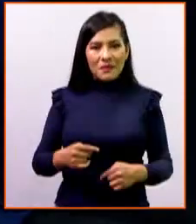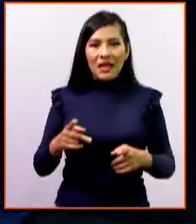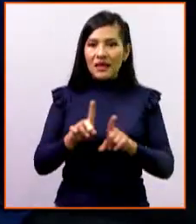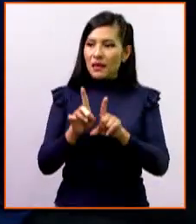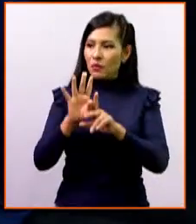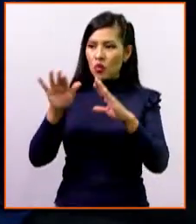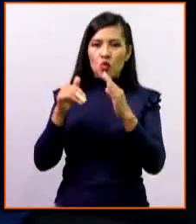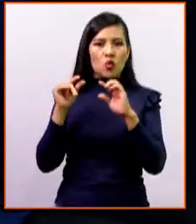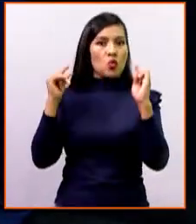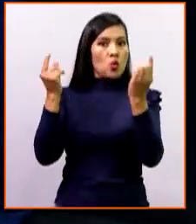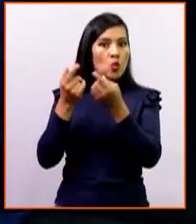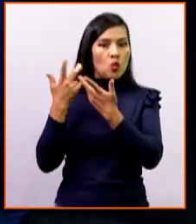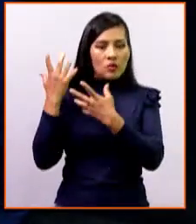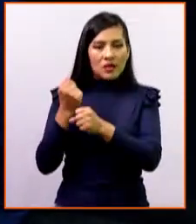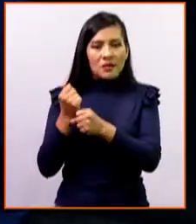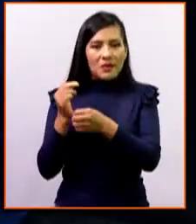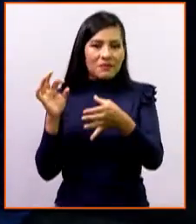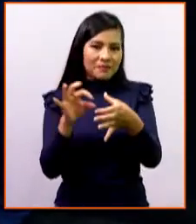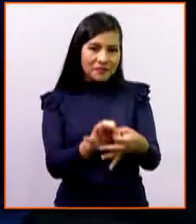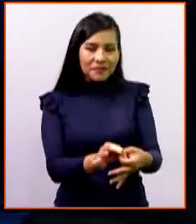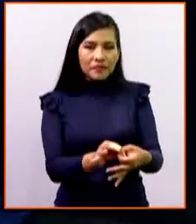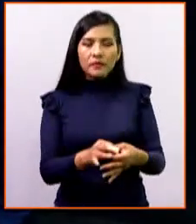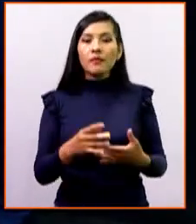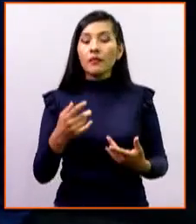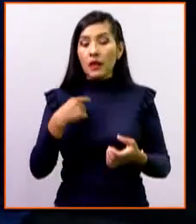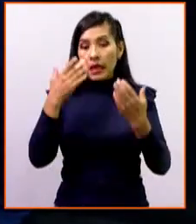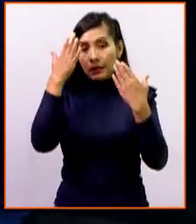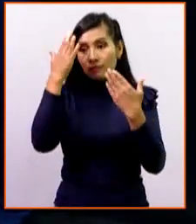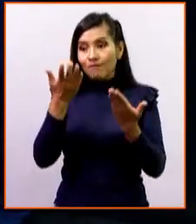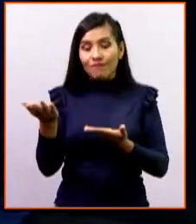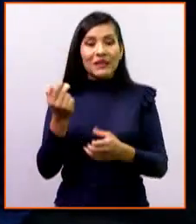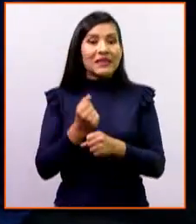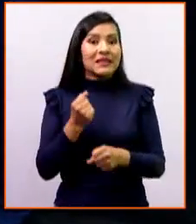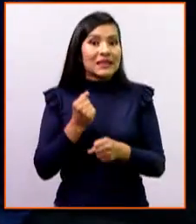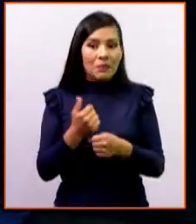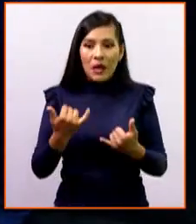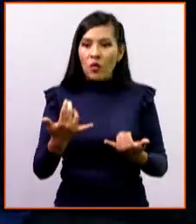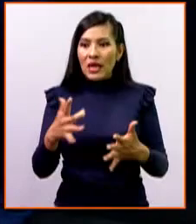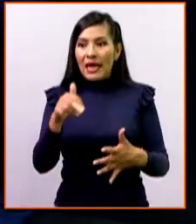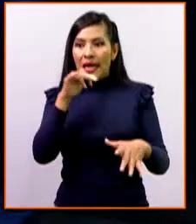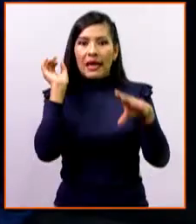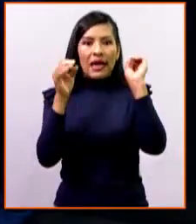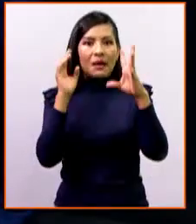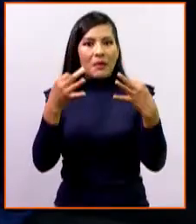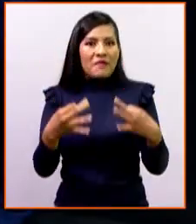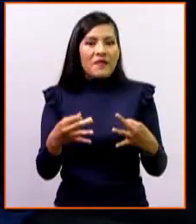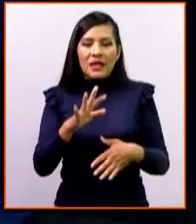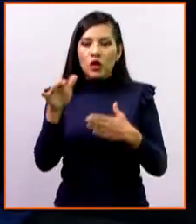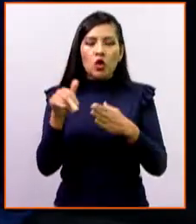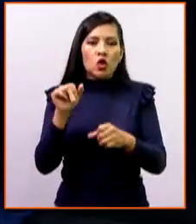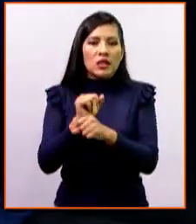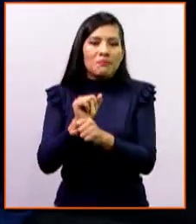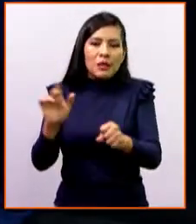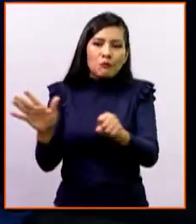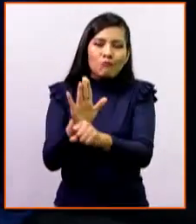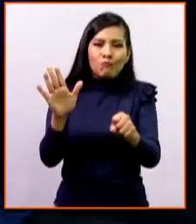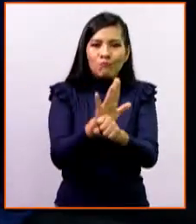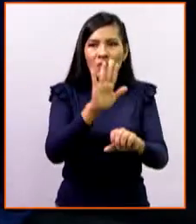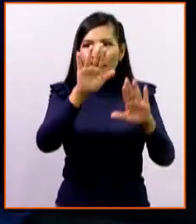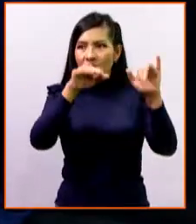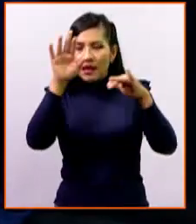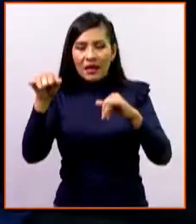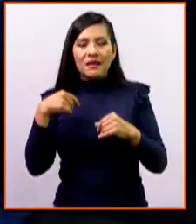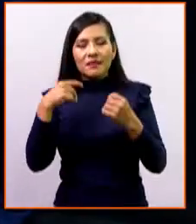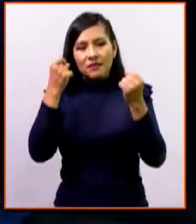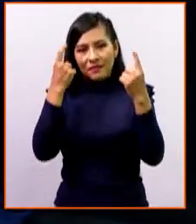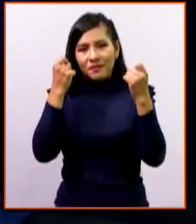caliente también. Yo sé que también ellos tienen compromisos, porque además estamos en pleno carnaval y ellos, por supuesto, que tienen sus llamados.